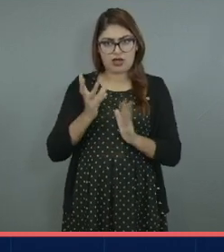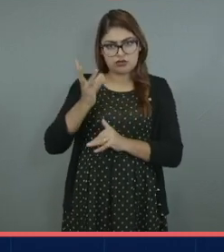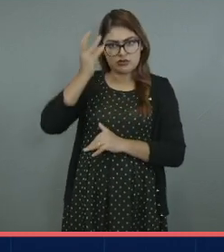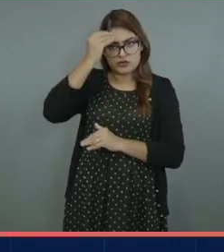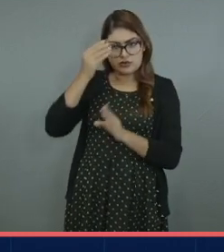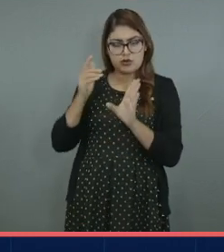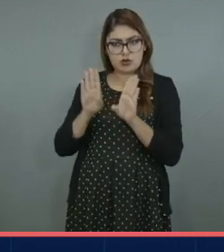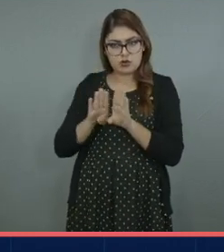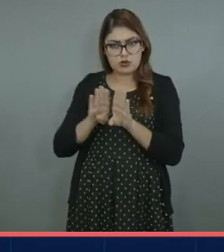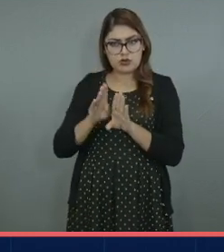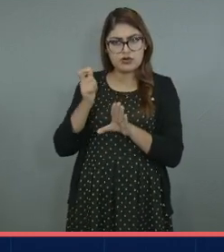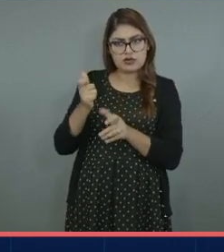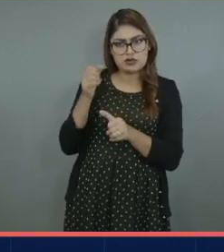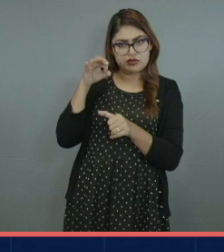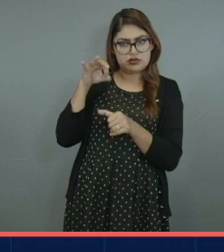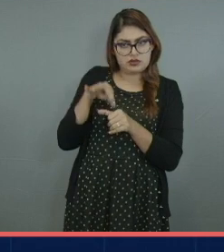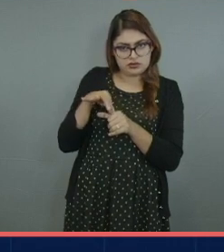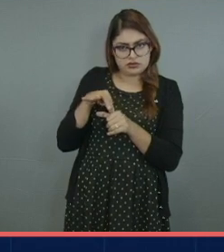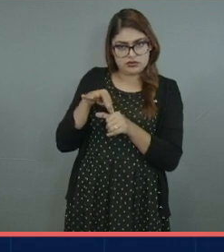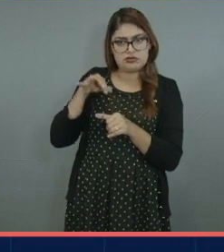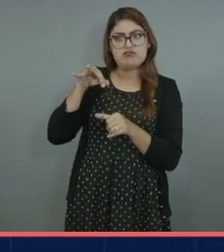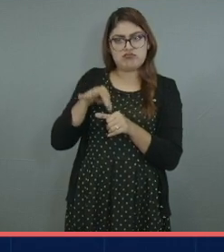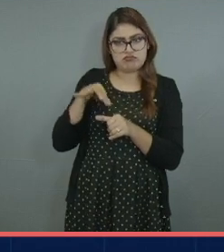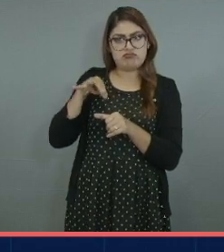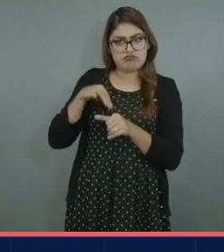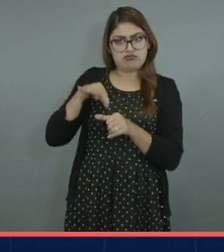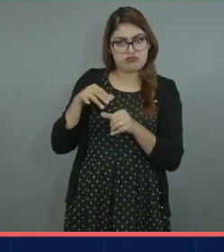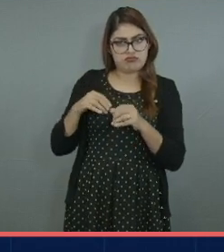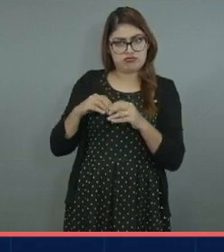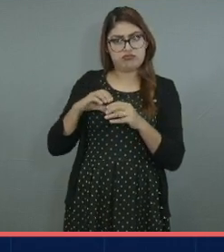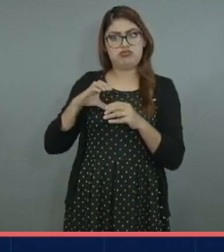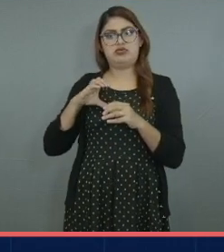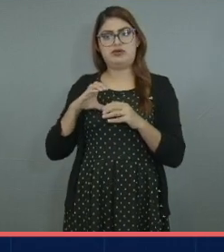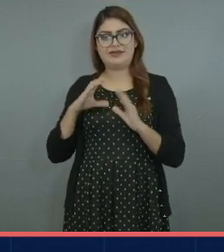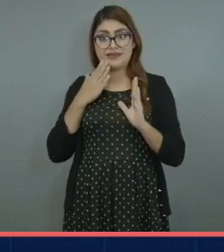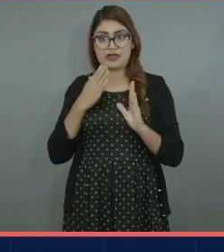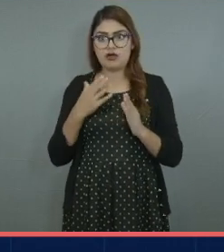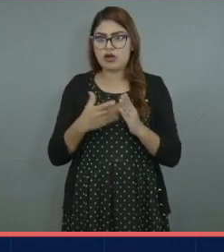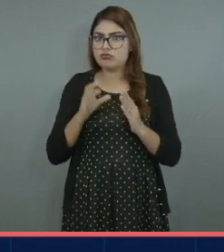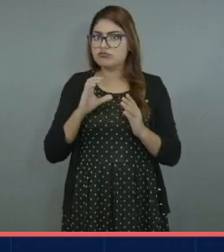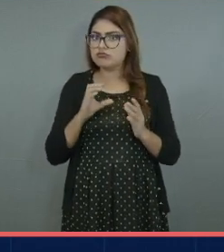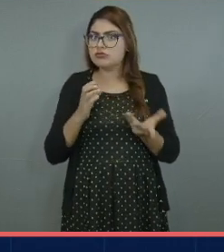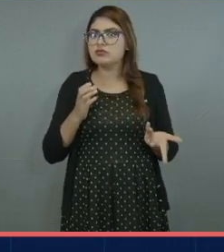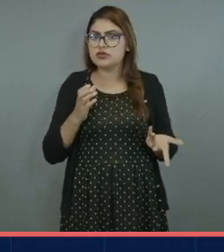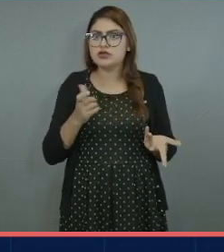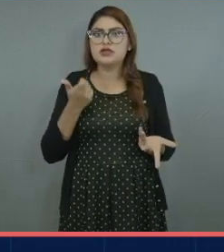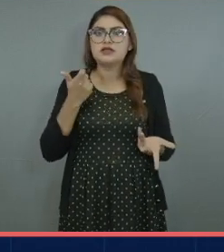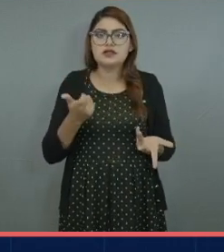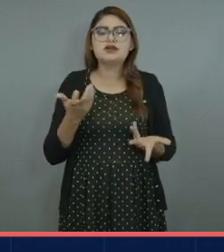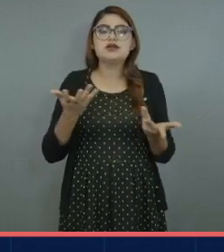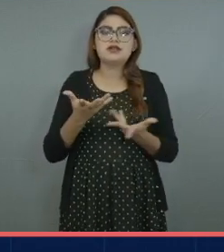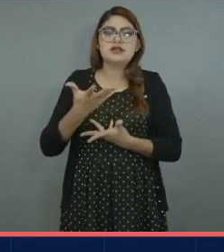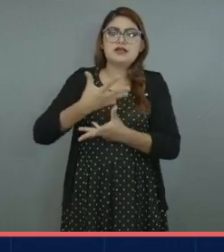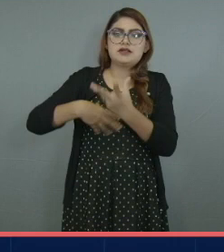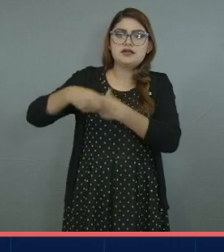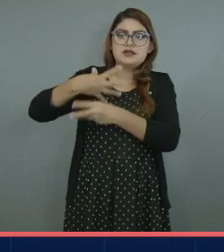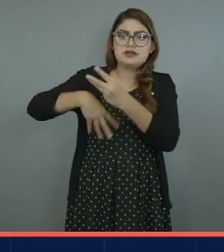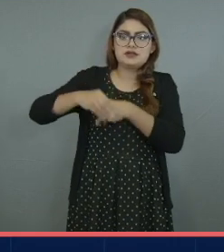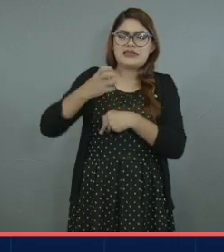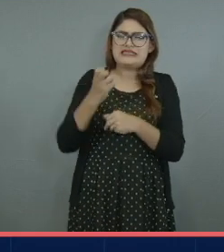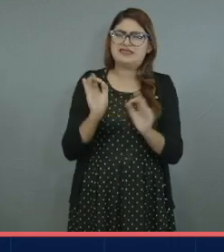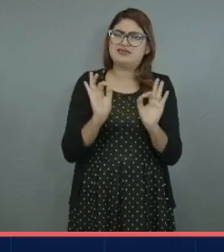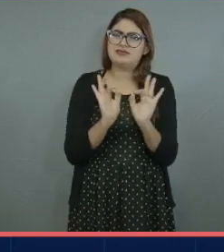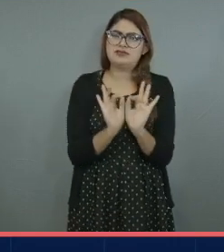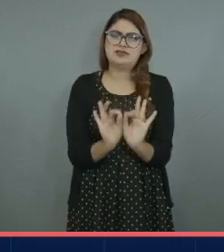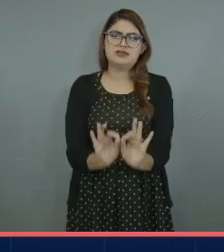Ahora vamos a aprender a invertir nuestro dinero, ¿sí? ¿Por qué? Porque invertir nuestro dinero es importantísimo, porque es